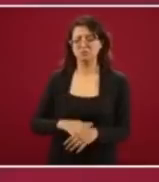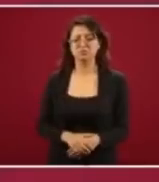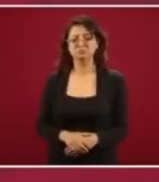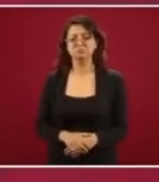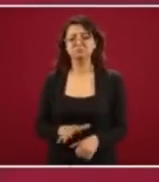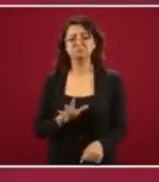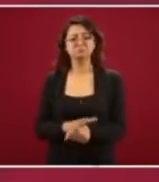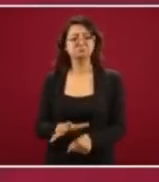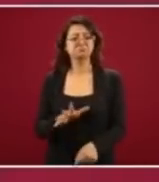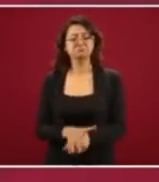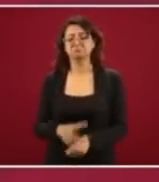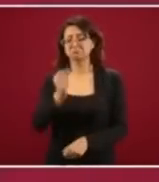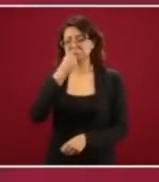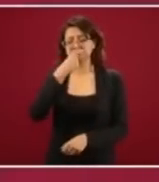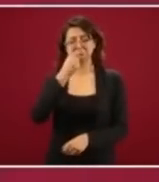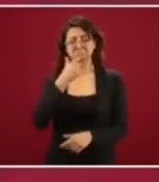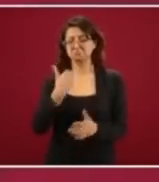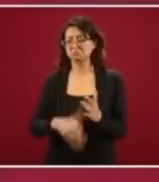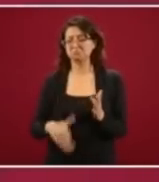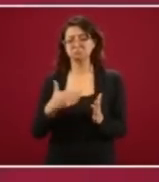va a faltar.